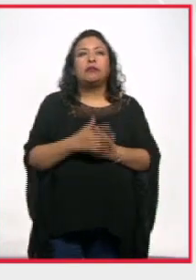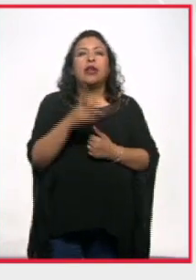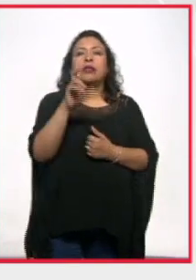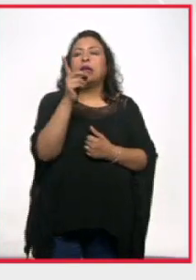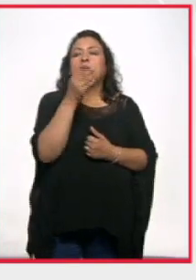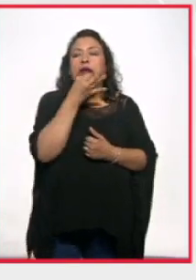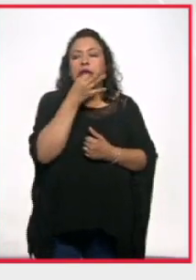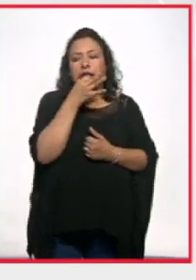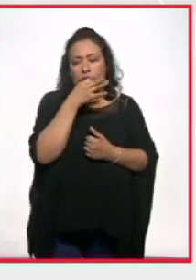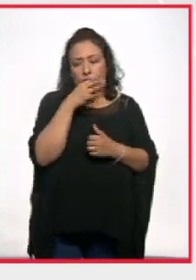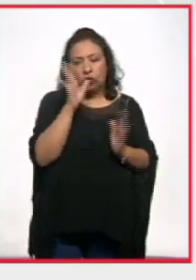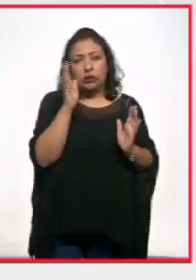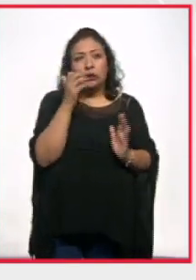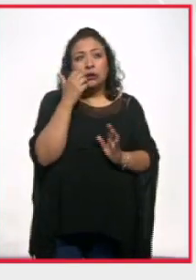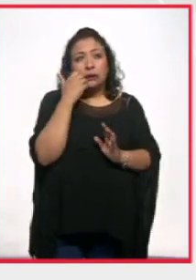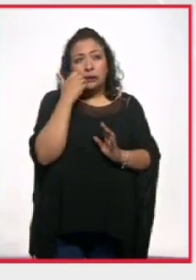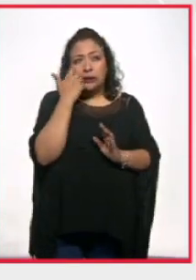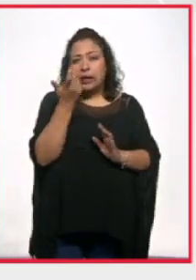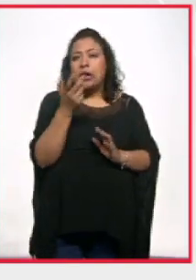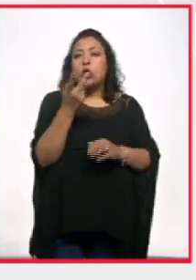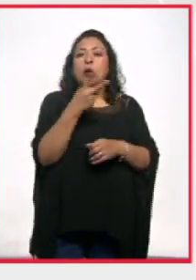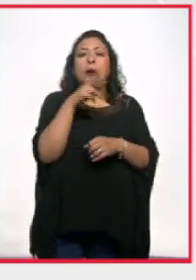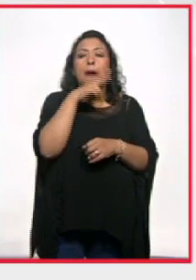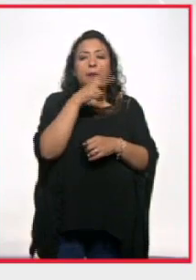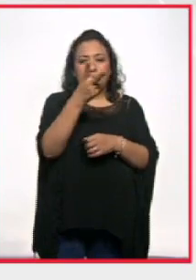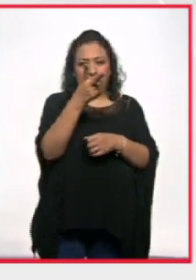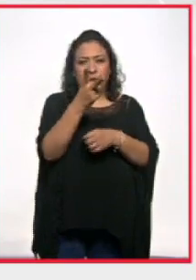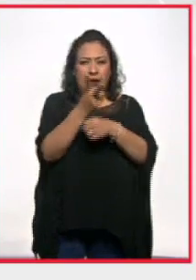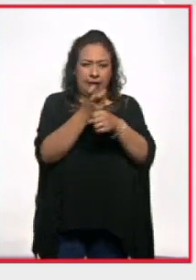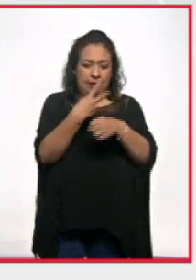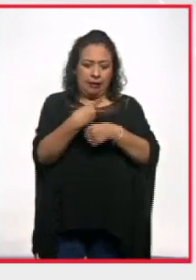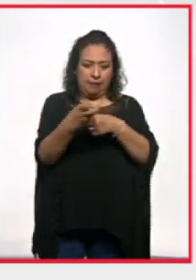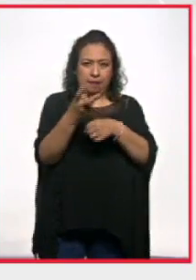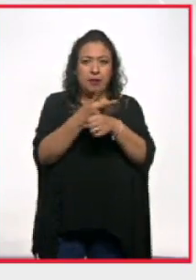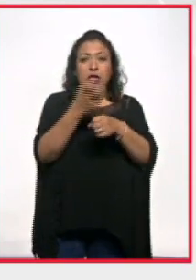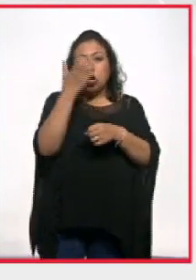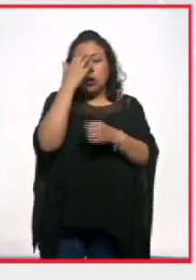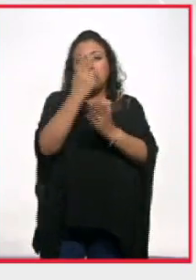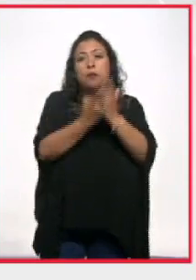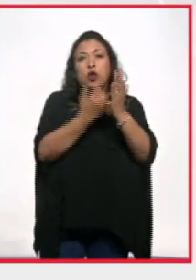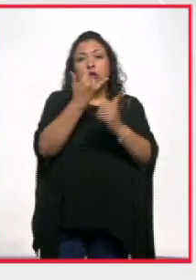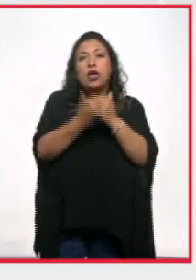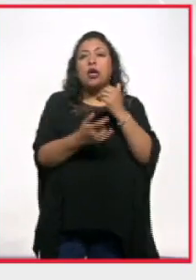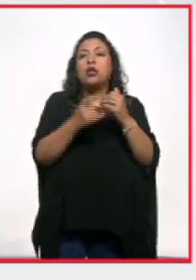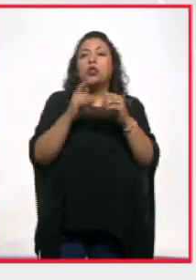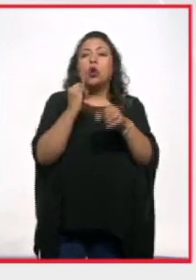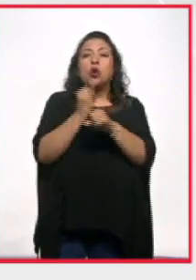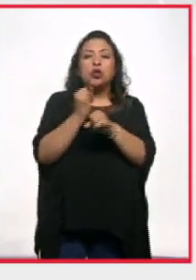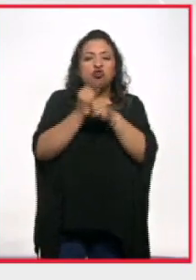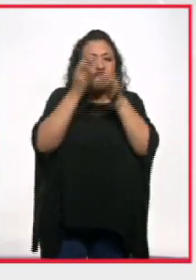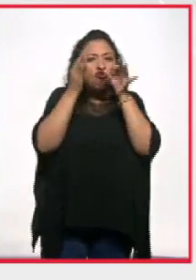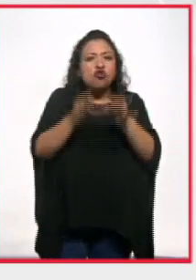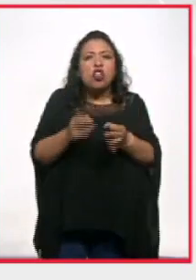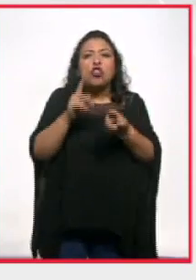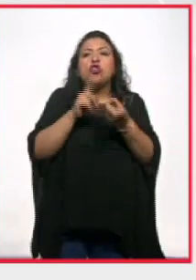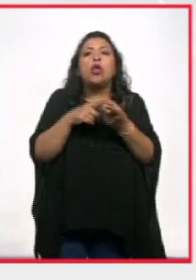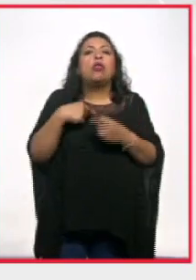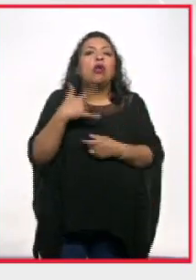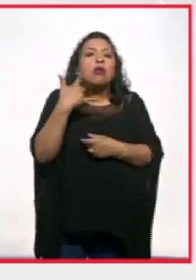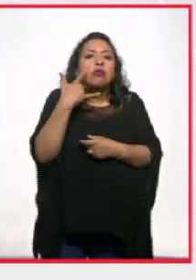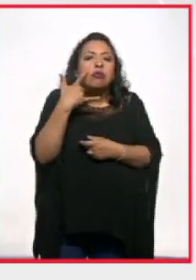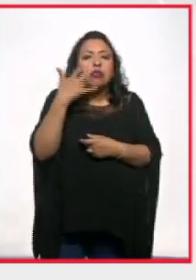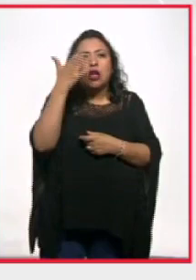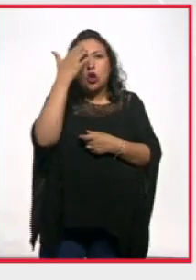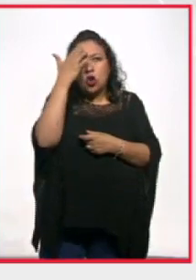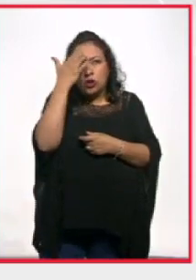30 segundos. Me gustaría que nos invitaran a conocer su proyecto, que nos den en las páginas oficiales, donde podemos conocer,